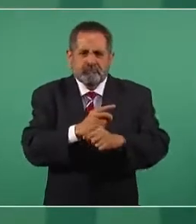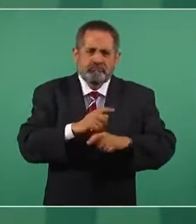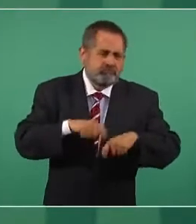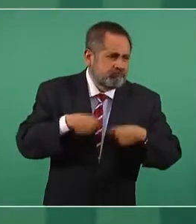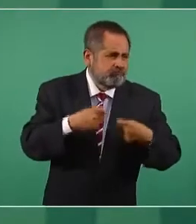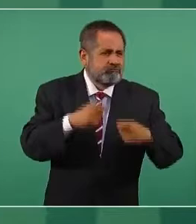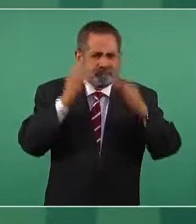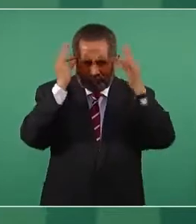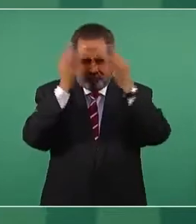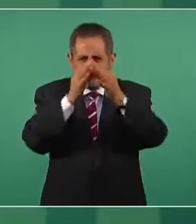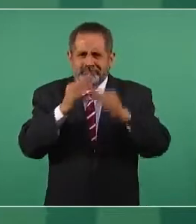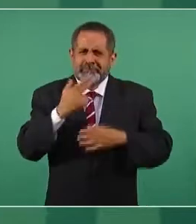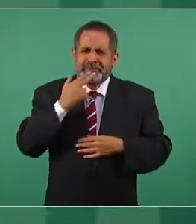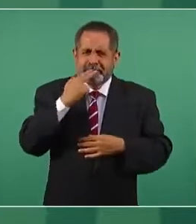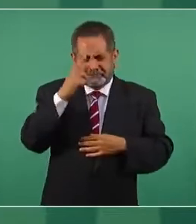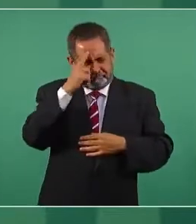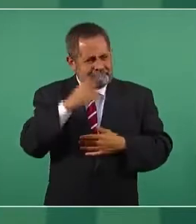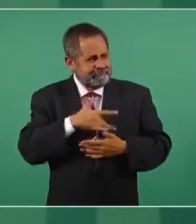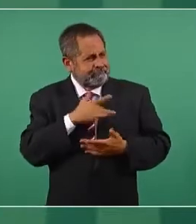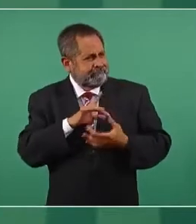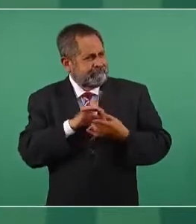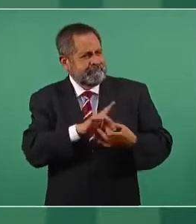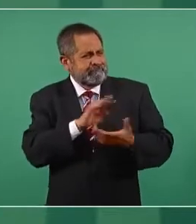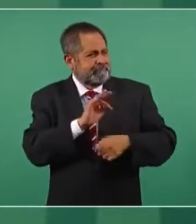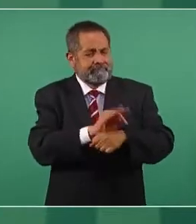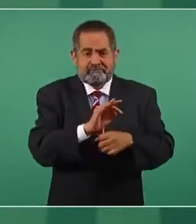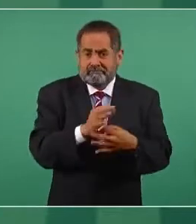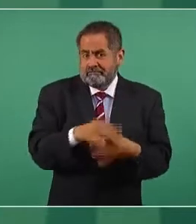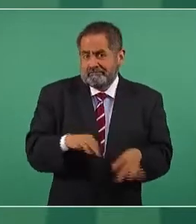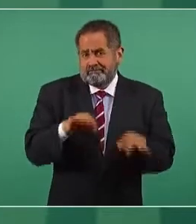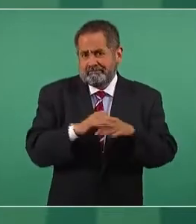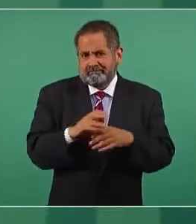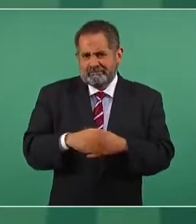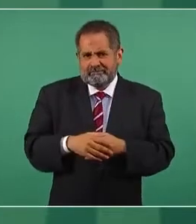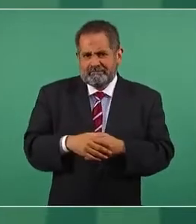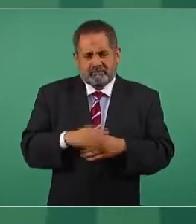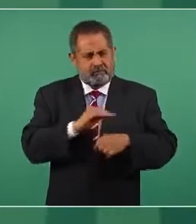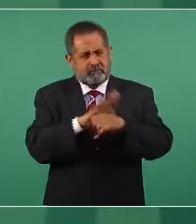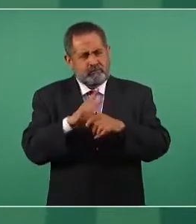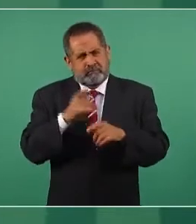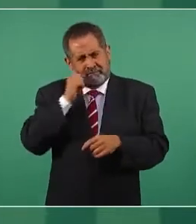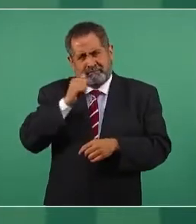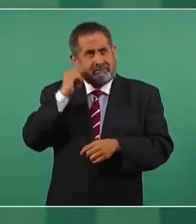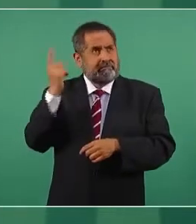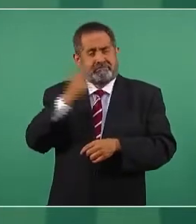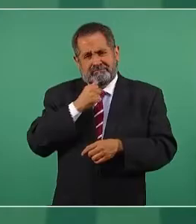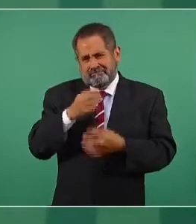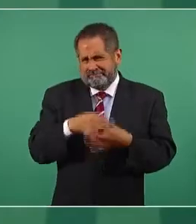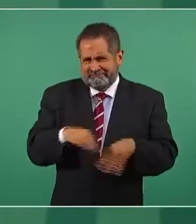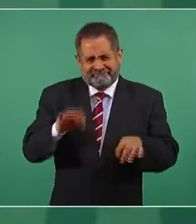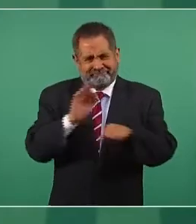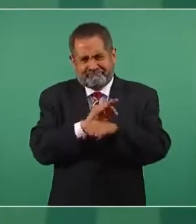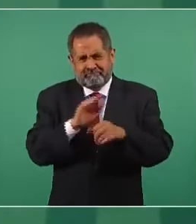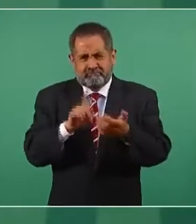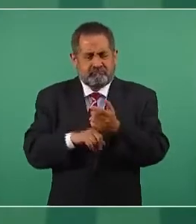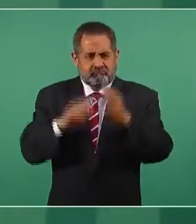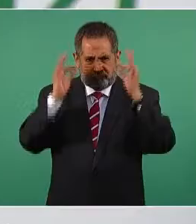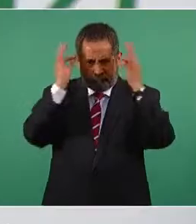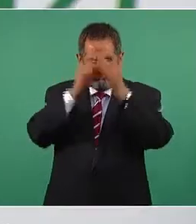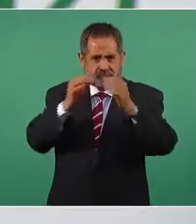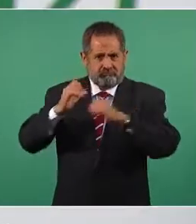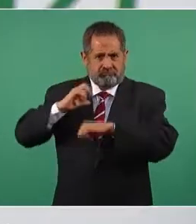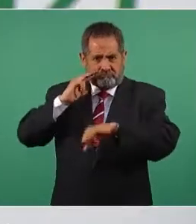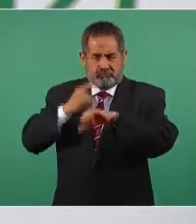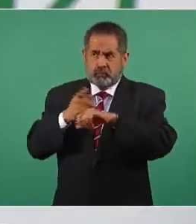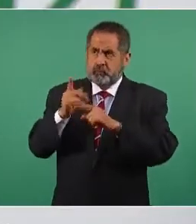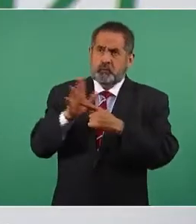los consulados mexicanos que han hecho toda esta labor tan importante, no solo en la pandemia en general. Son consulados de